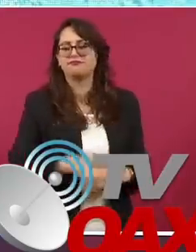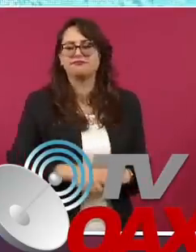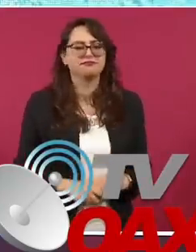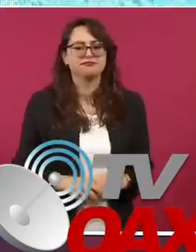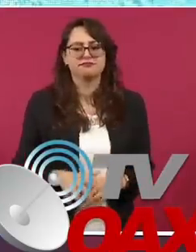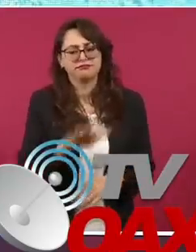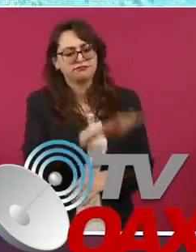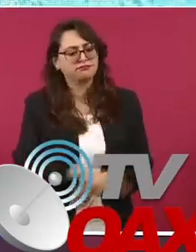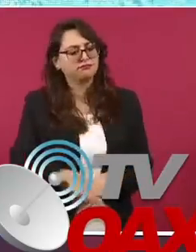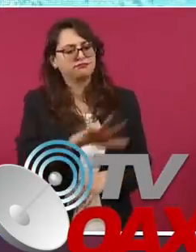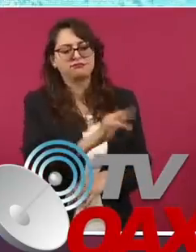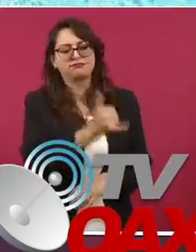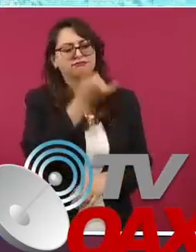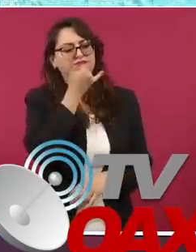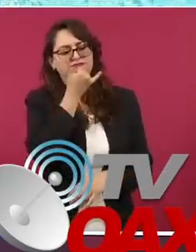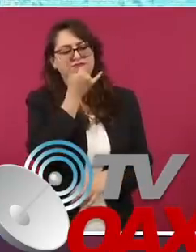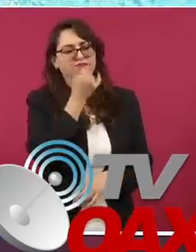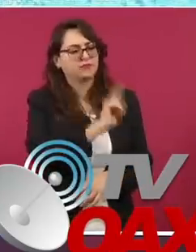no recuperar esto?